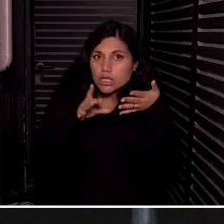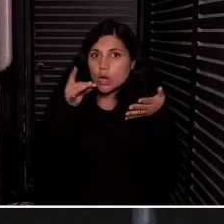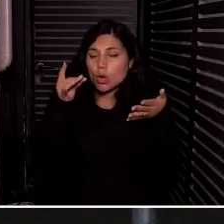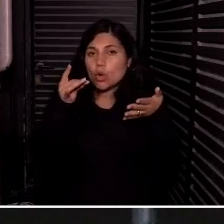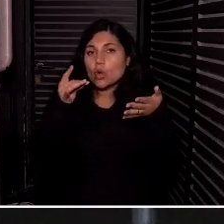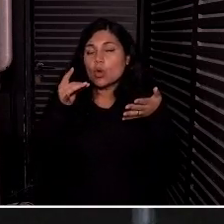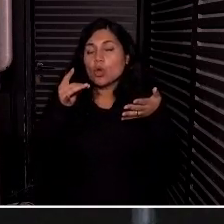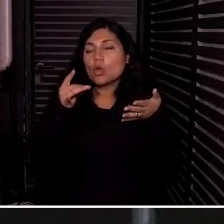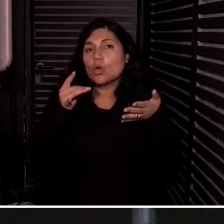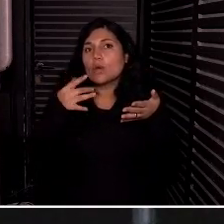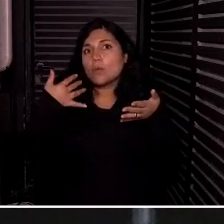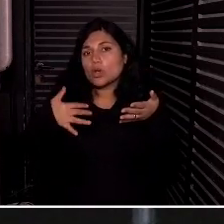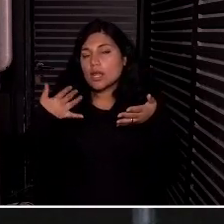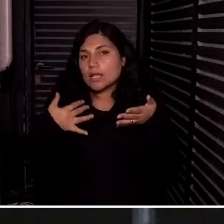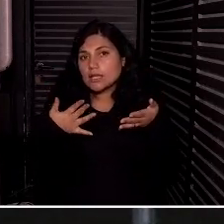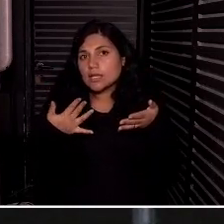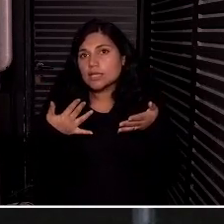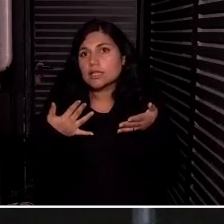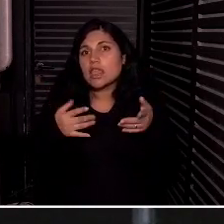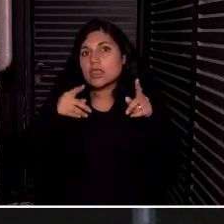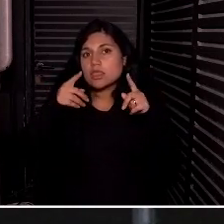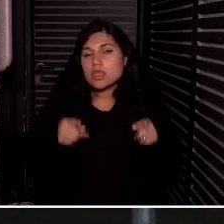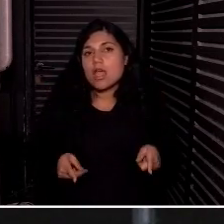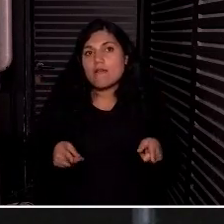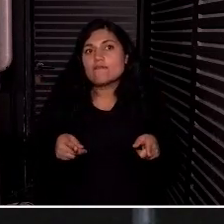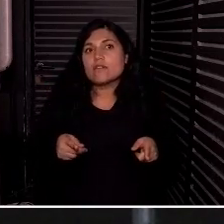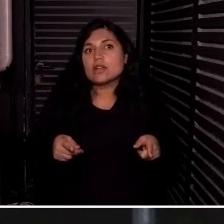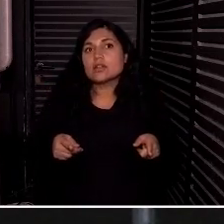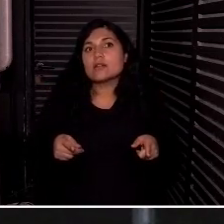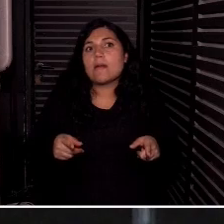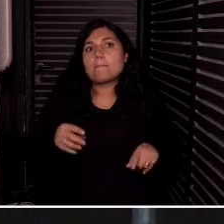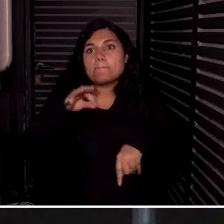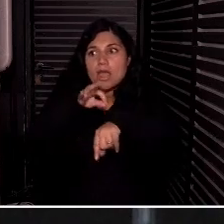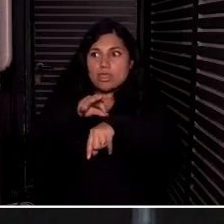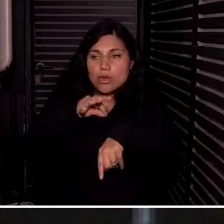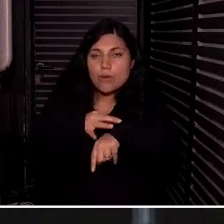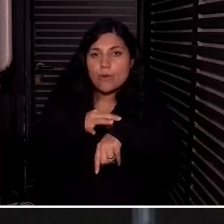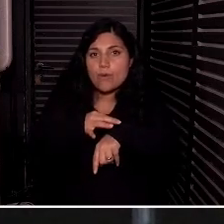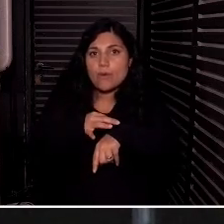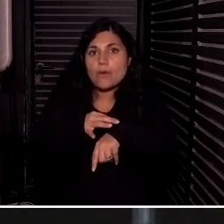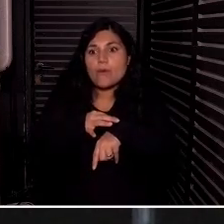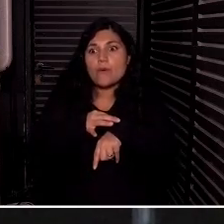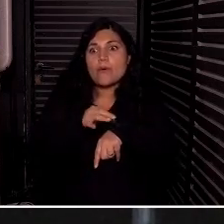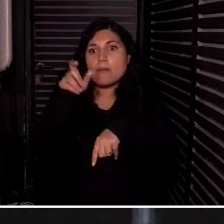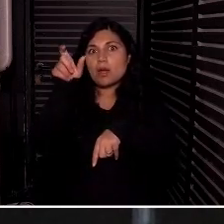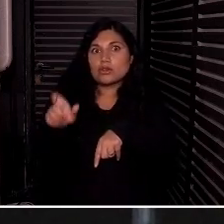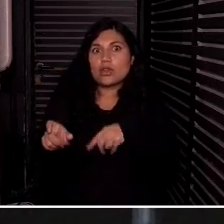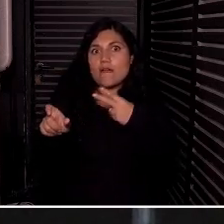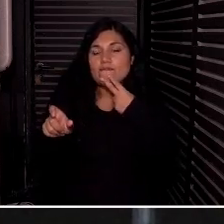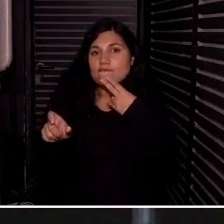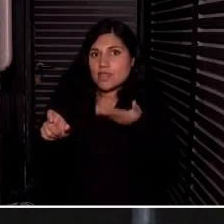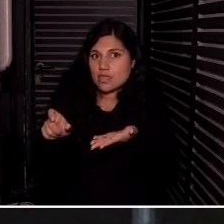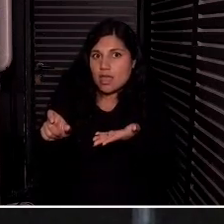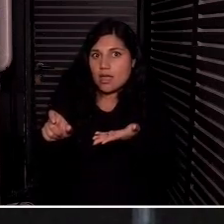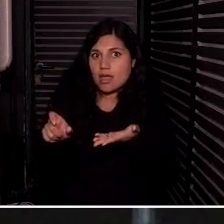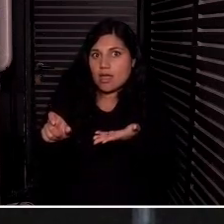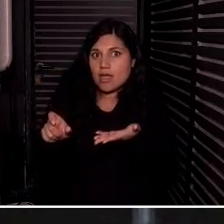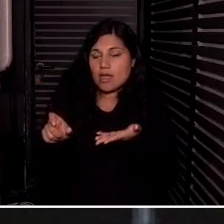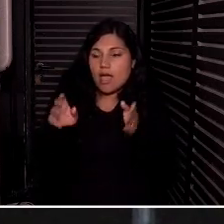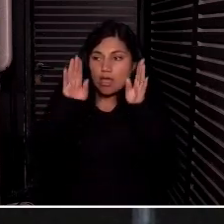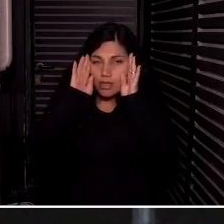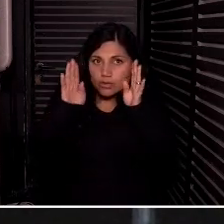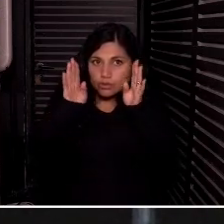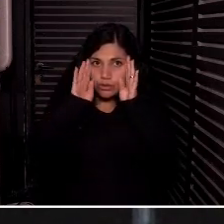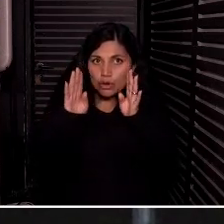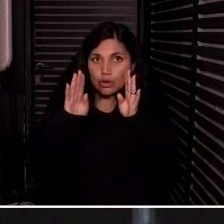la importancia y el y el deber deontológico y médico con respecto al al al al a escuchar al